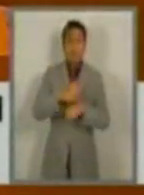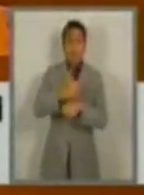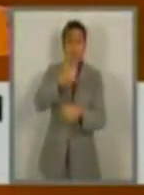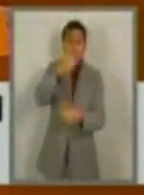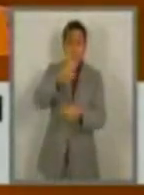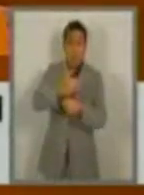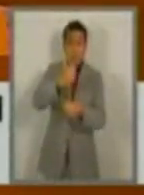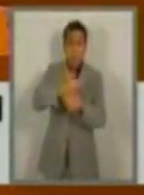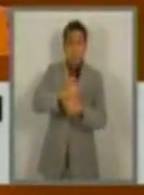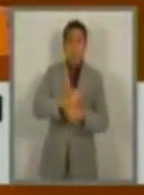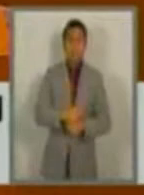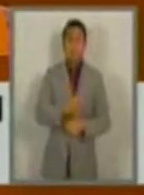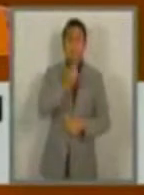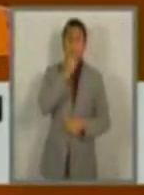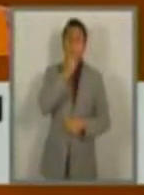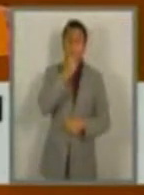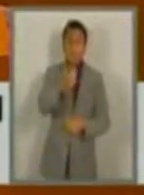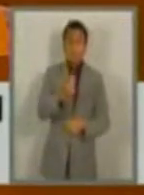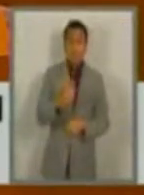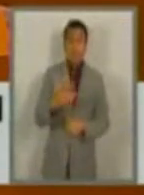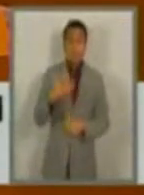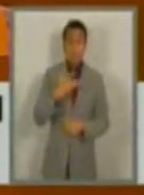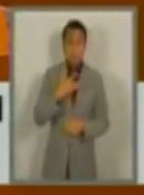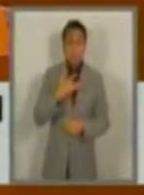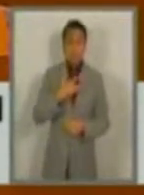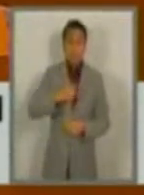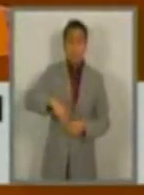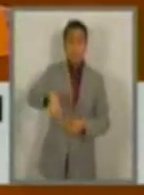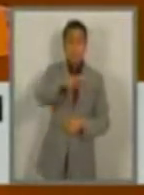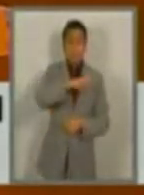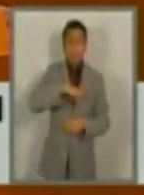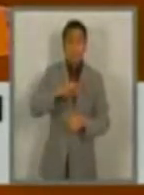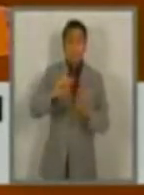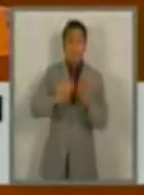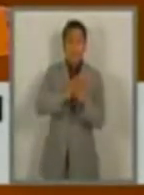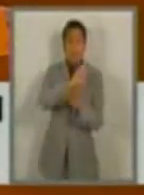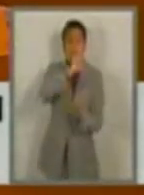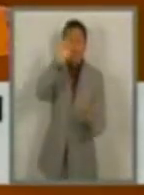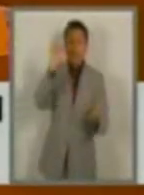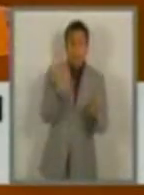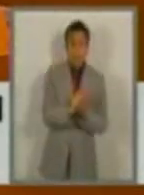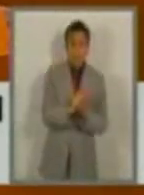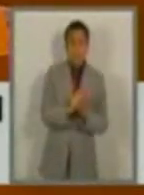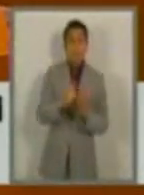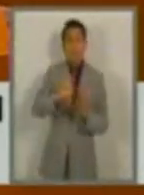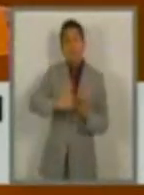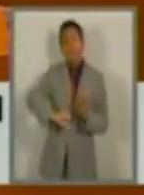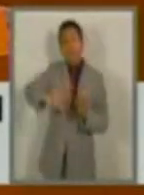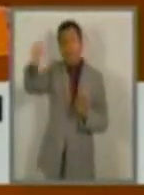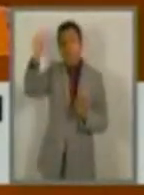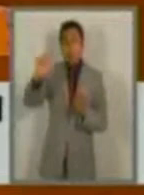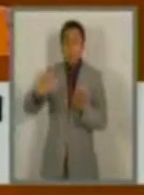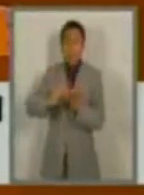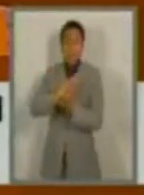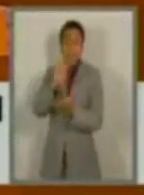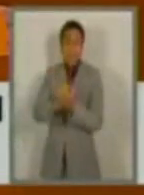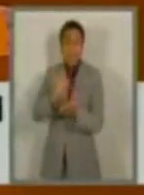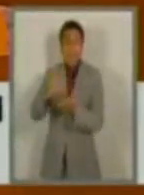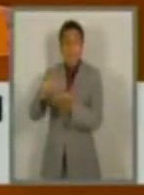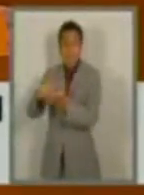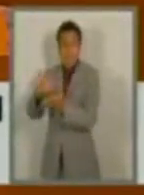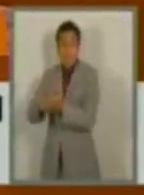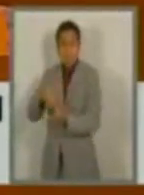establece que en forma supletoria va a remitir la ley a otras leyes que ya están escritas